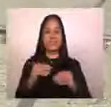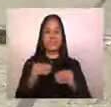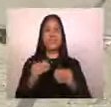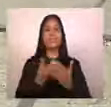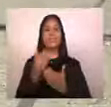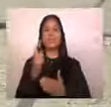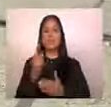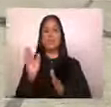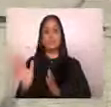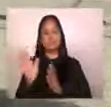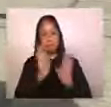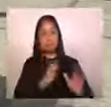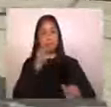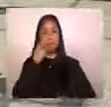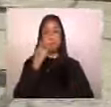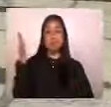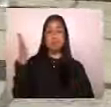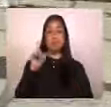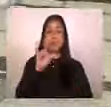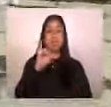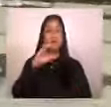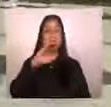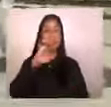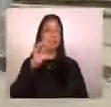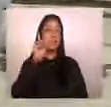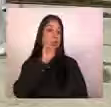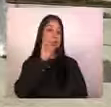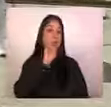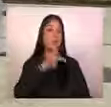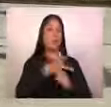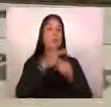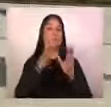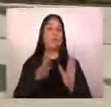ahora al Liceo Juvenil Guatemalteco.